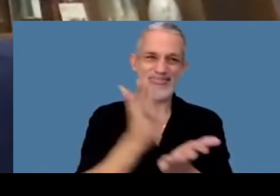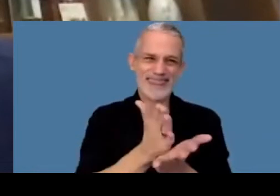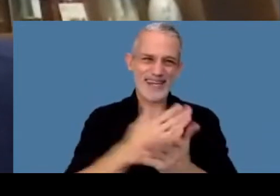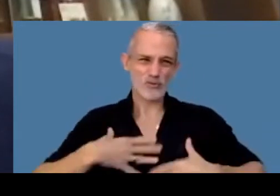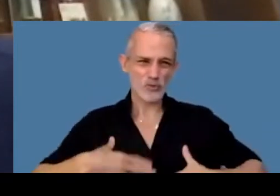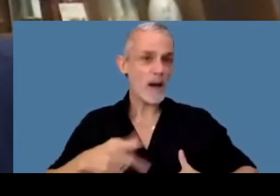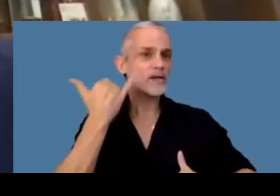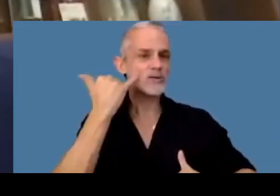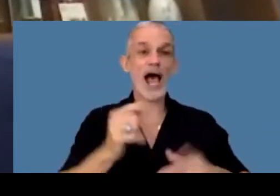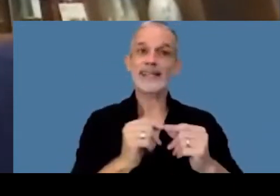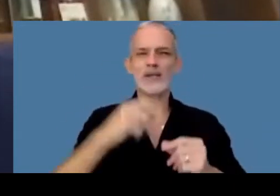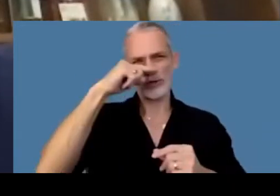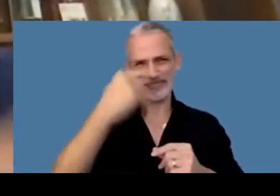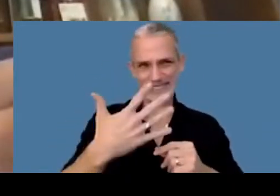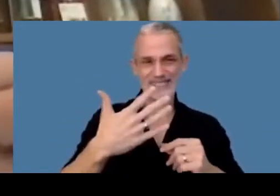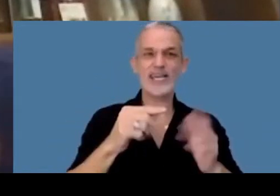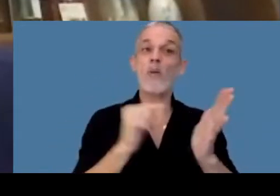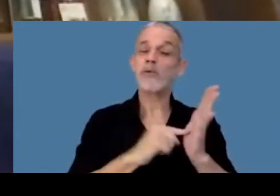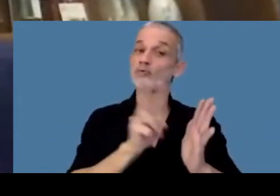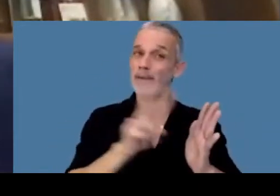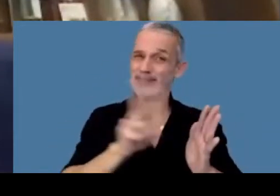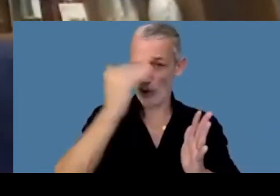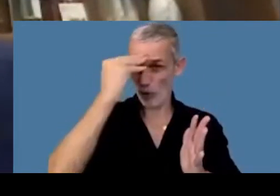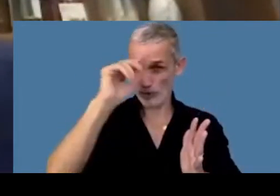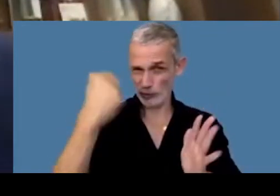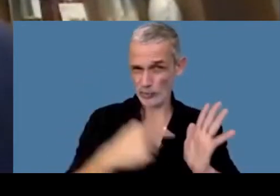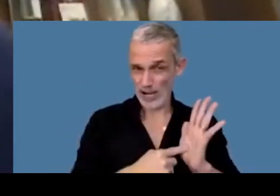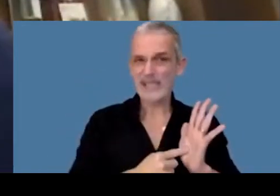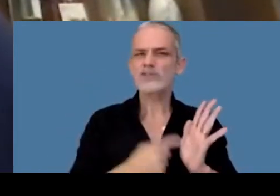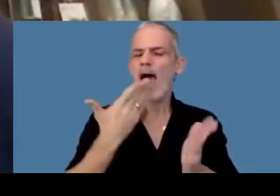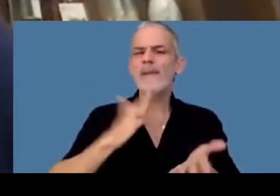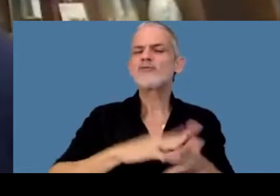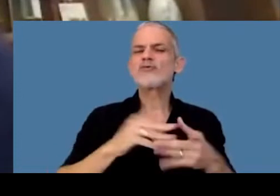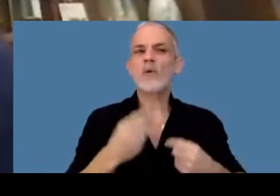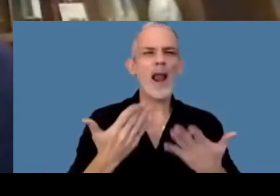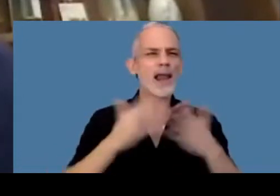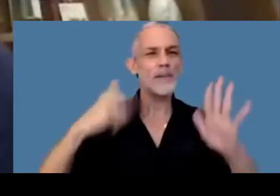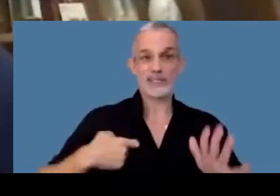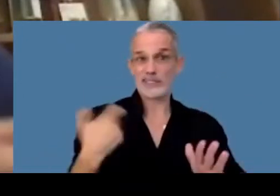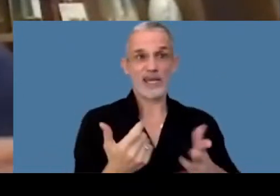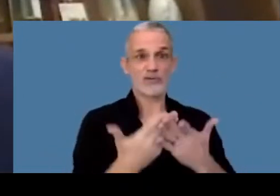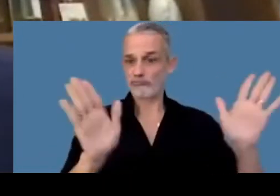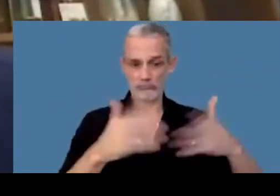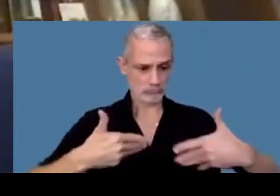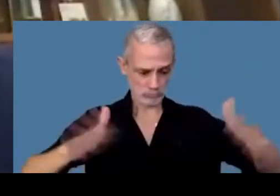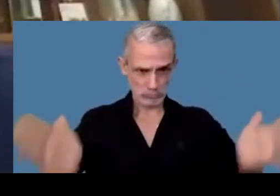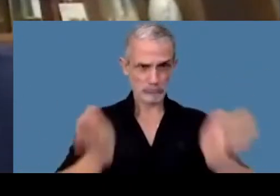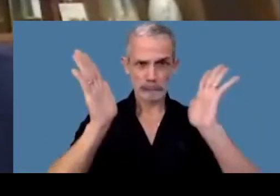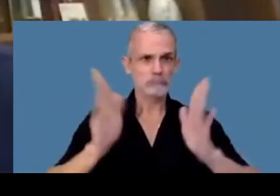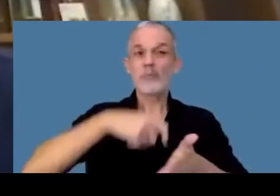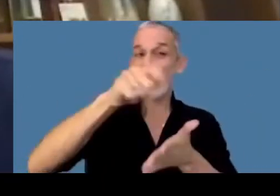artículo 75, inciso 22 de la Constitución Nacional, hacen referencia a la libertad sindical, ese convenio ha